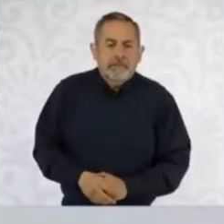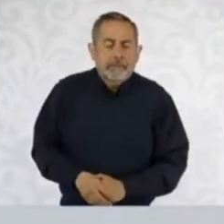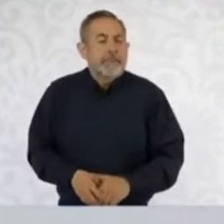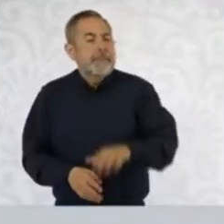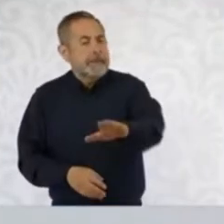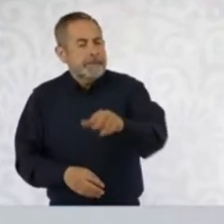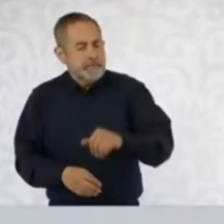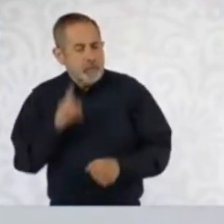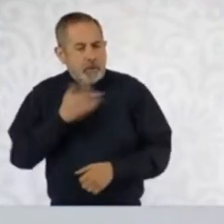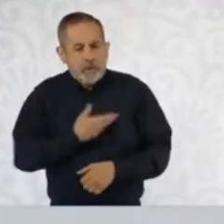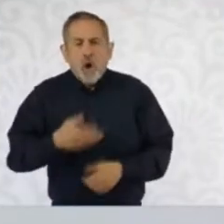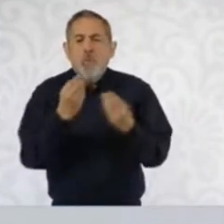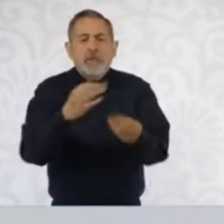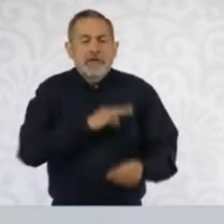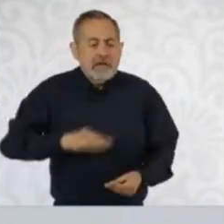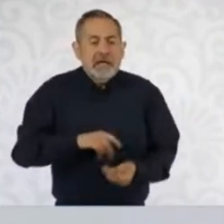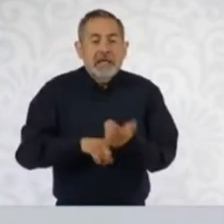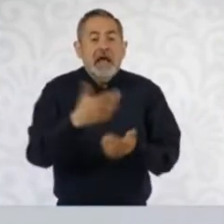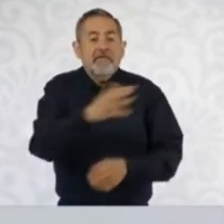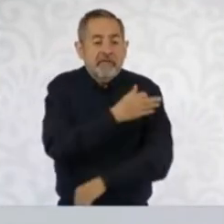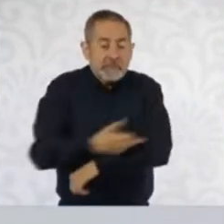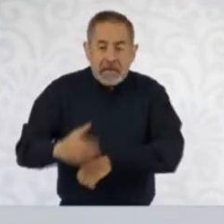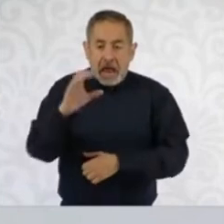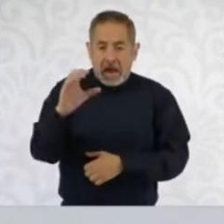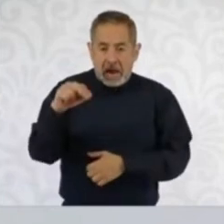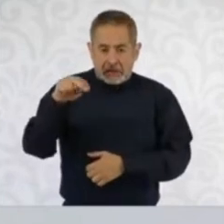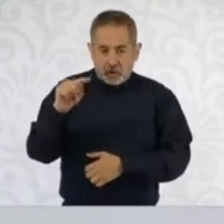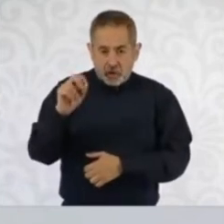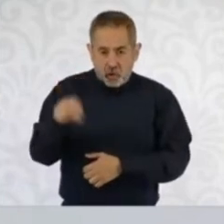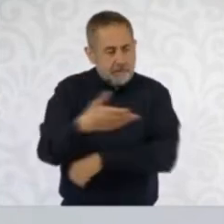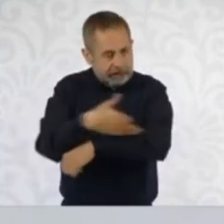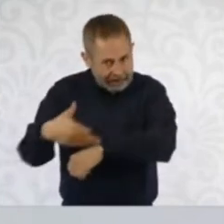familia Cantón y muchas felicidades al medio